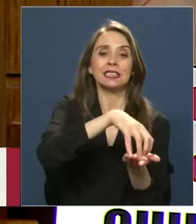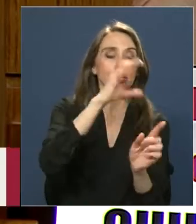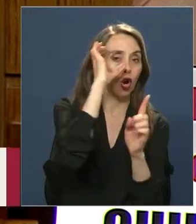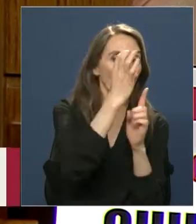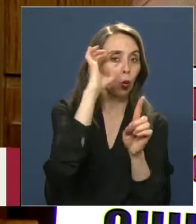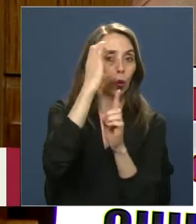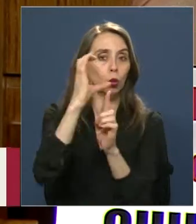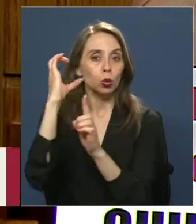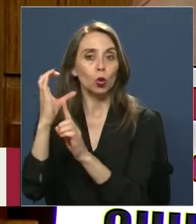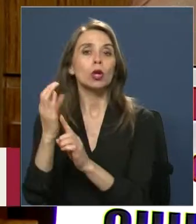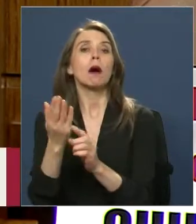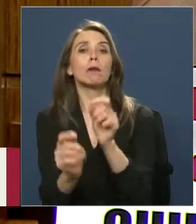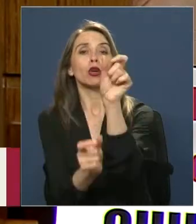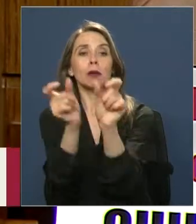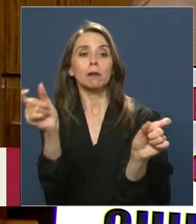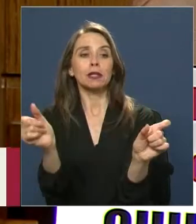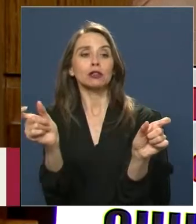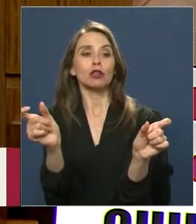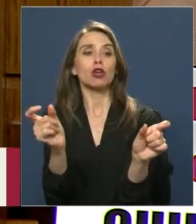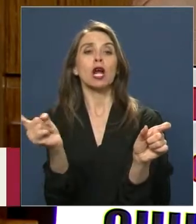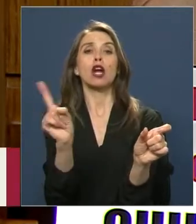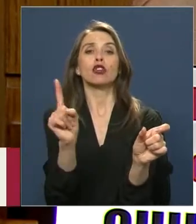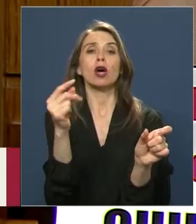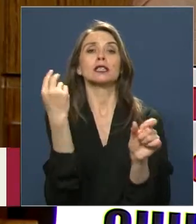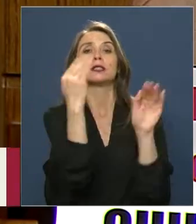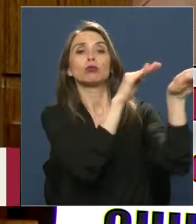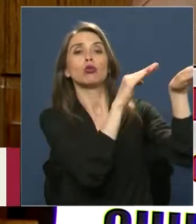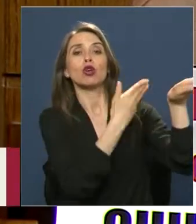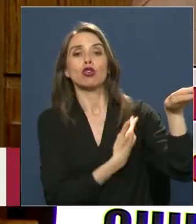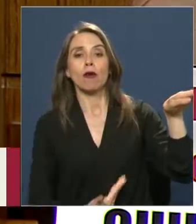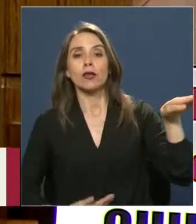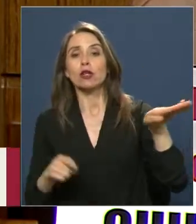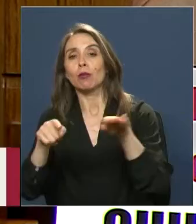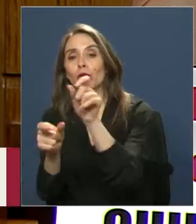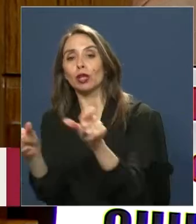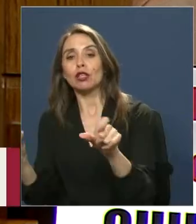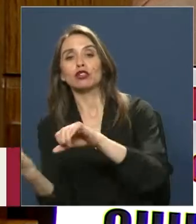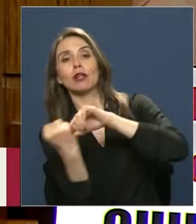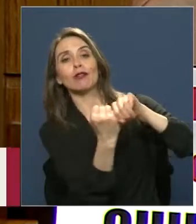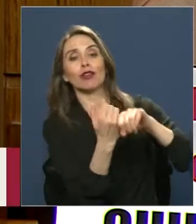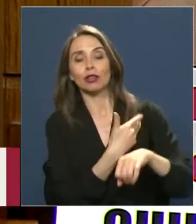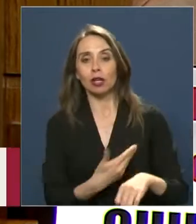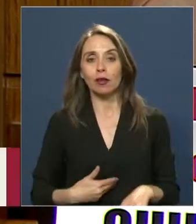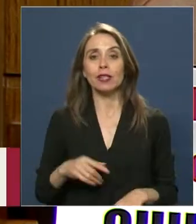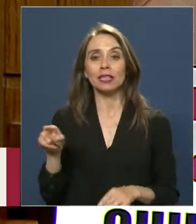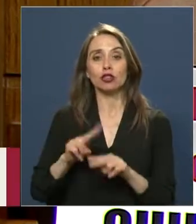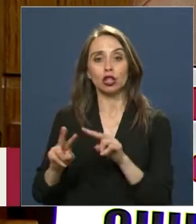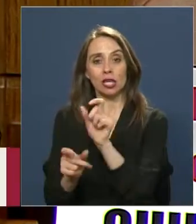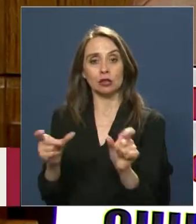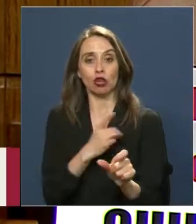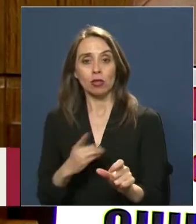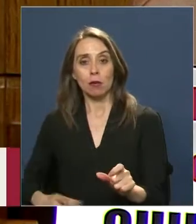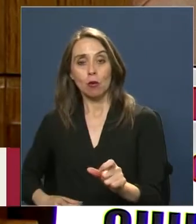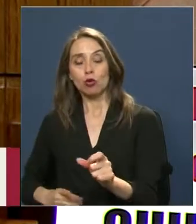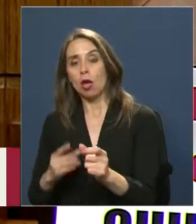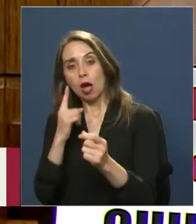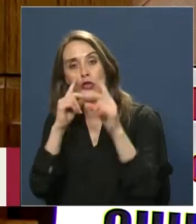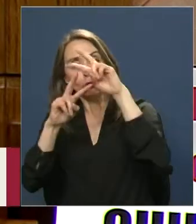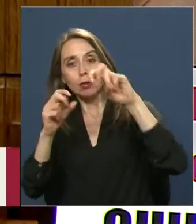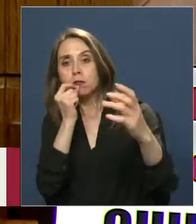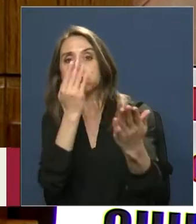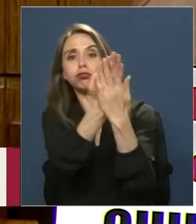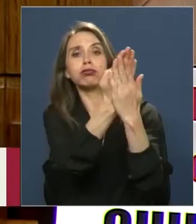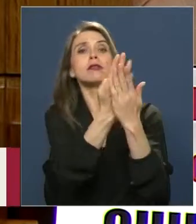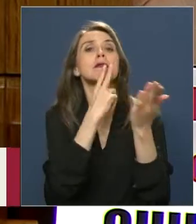porque son considerados de personas que no son del gobierno y que son de oposición. Estas acciones parlamentarias se huele